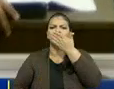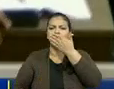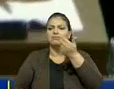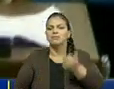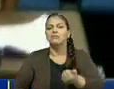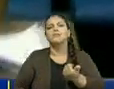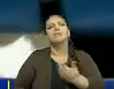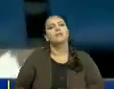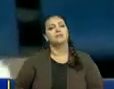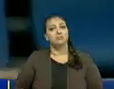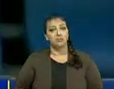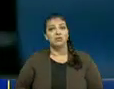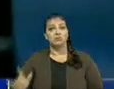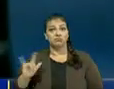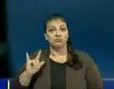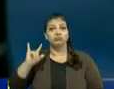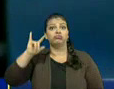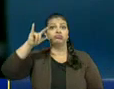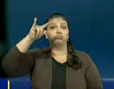y